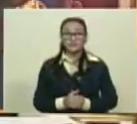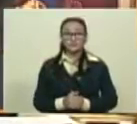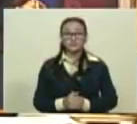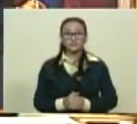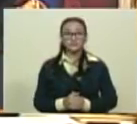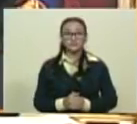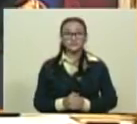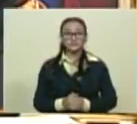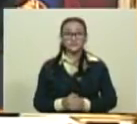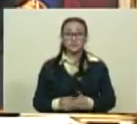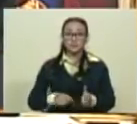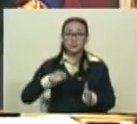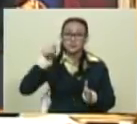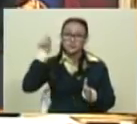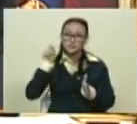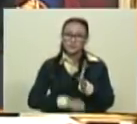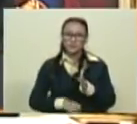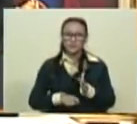que prohíben